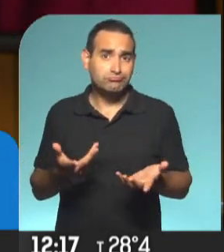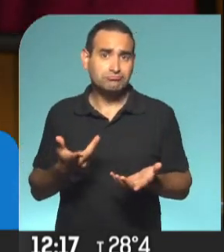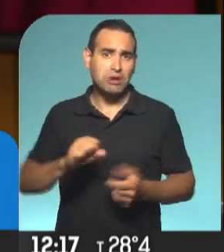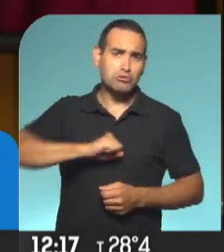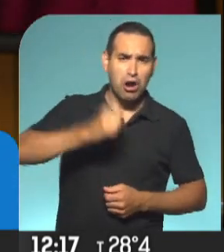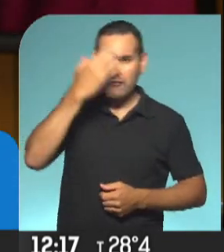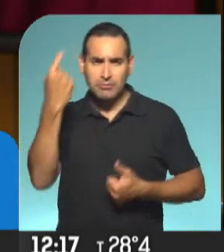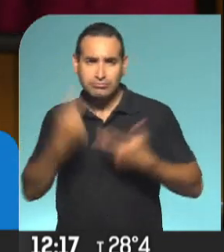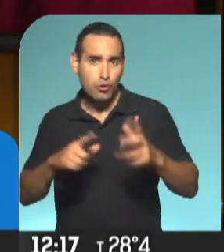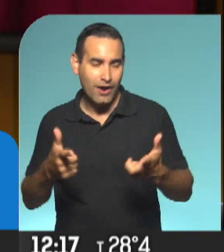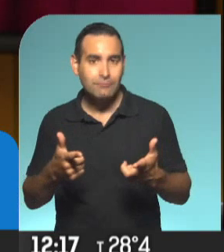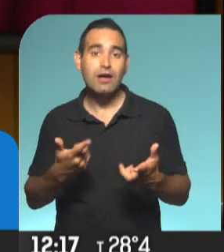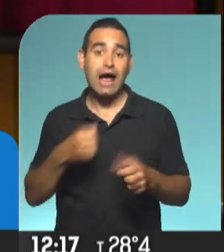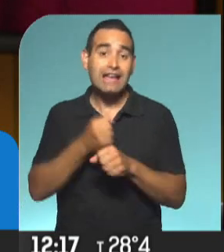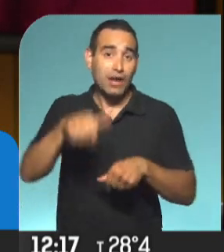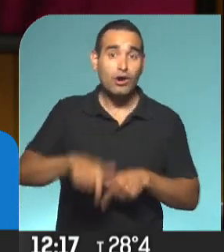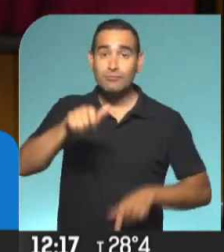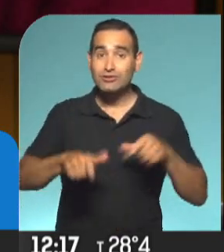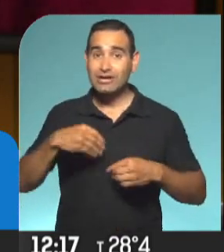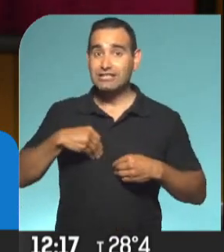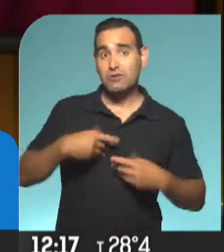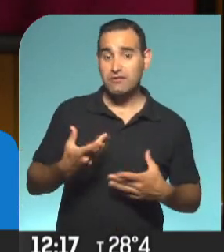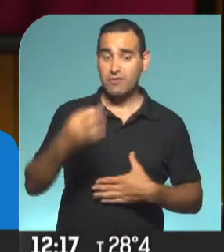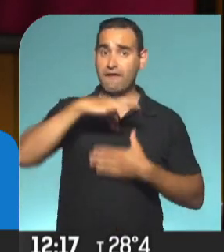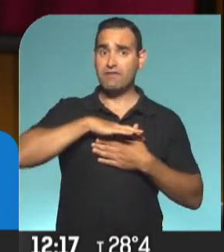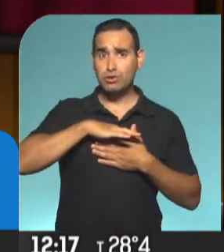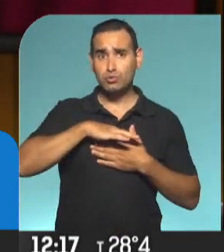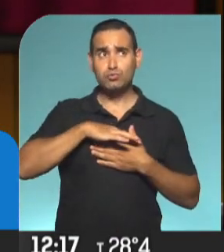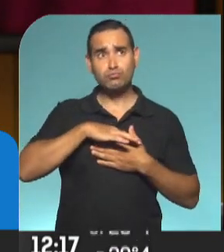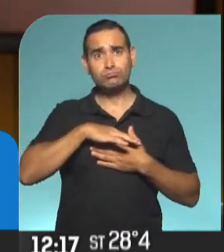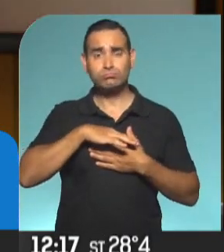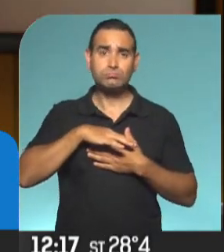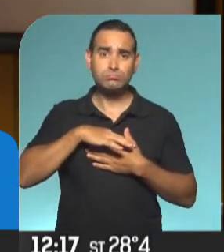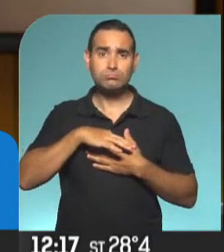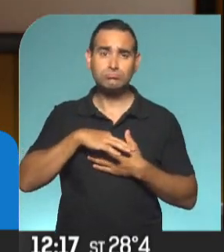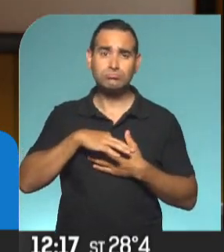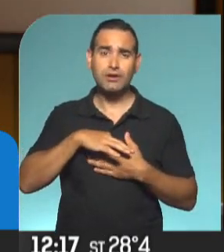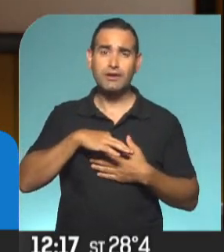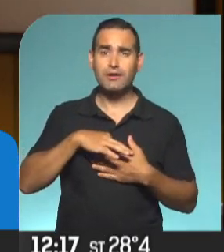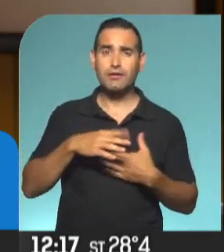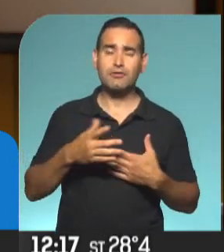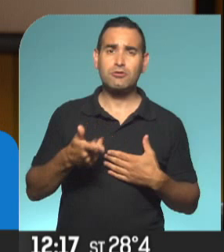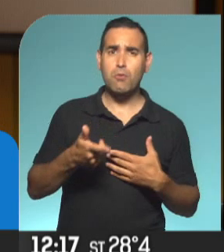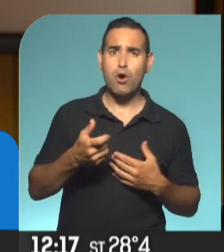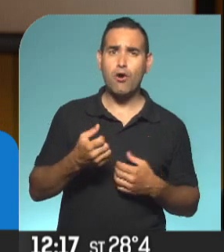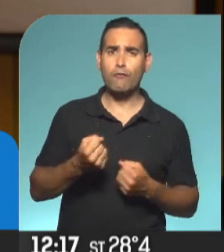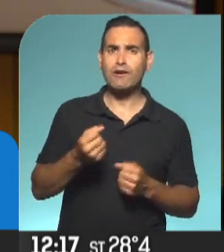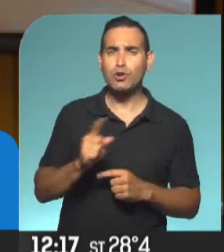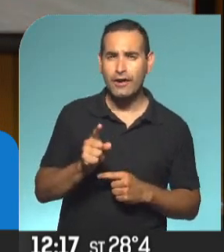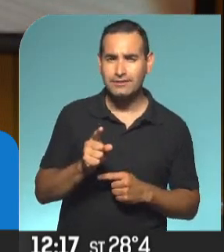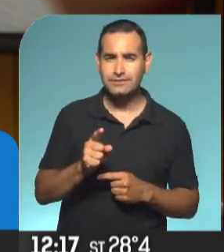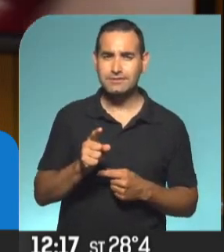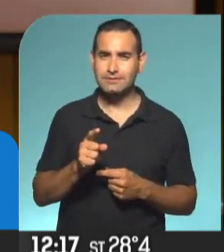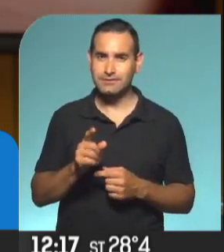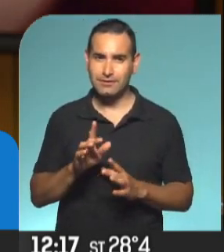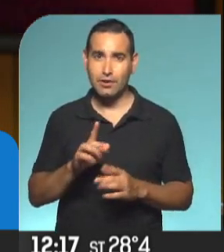ahora sabíamos que los asintomáticos tenían una carga viral un poco menos, o un poco más ligera, digamos, no tan